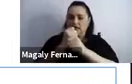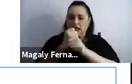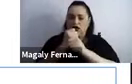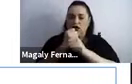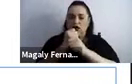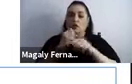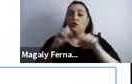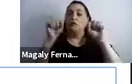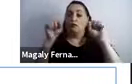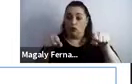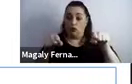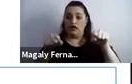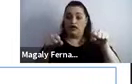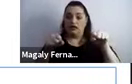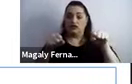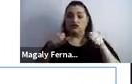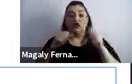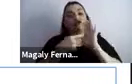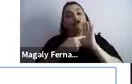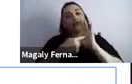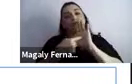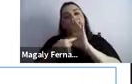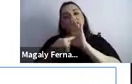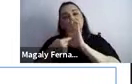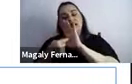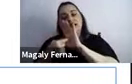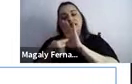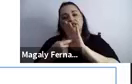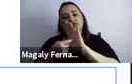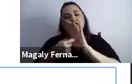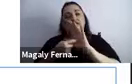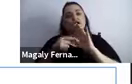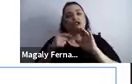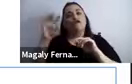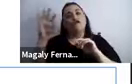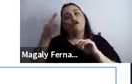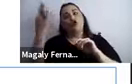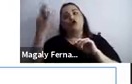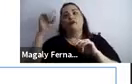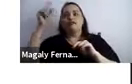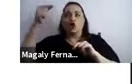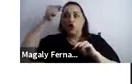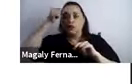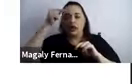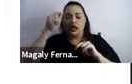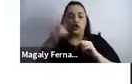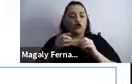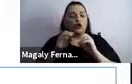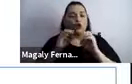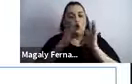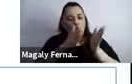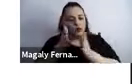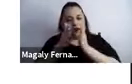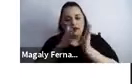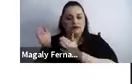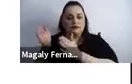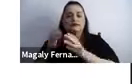por lo tanto de los representantes y de las formas de gobierno que les organizan.